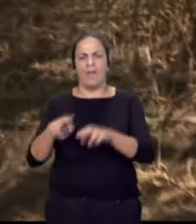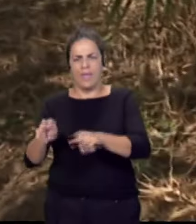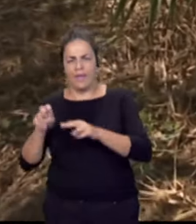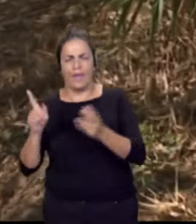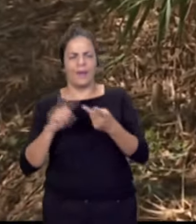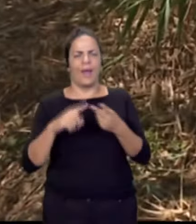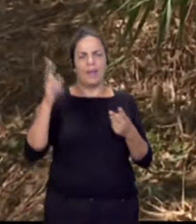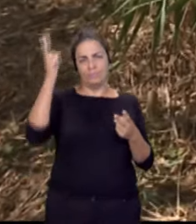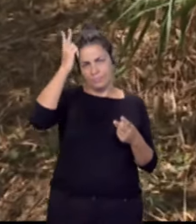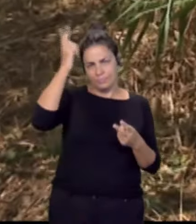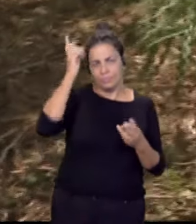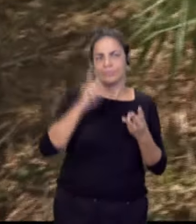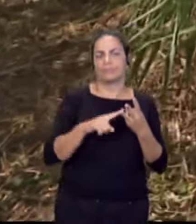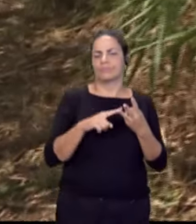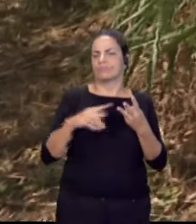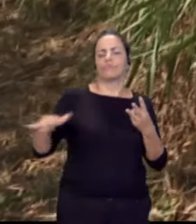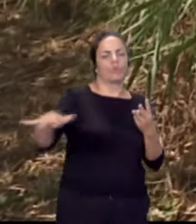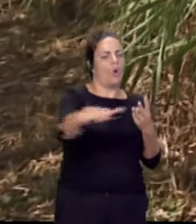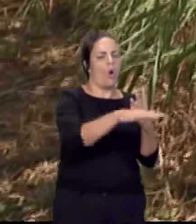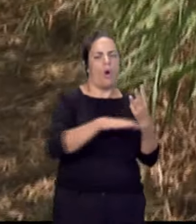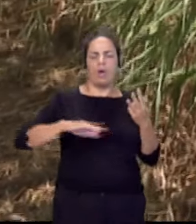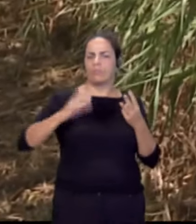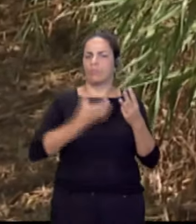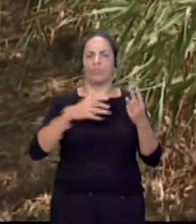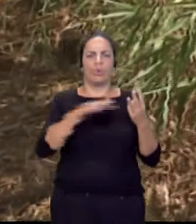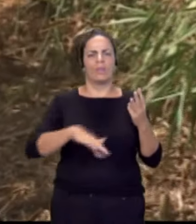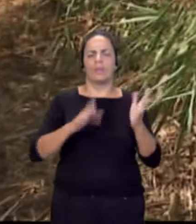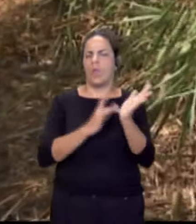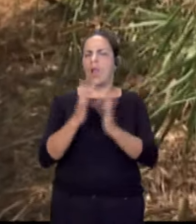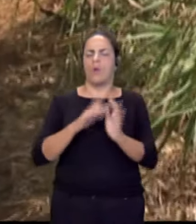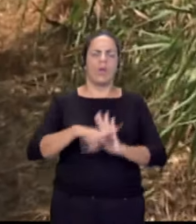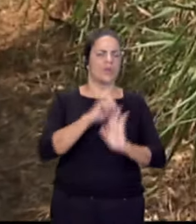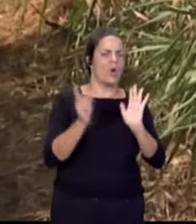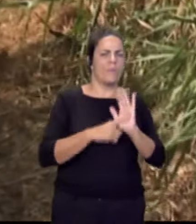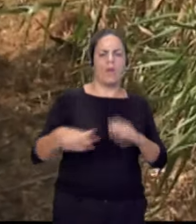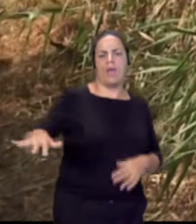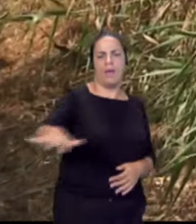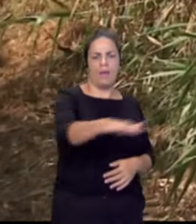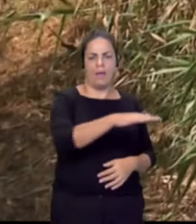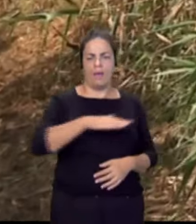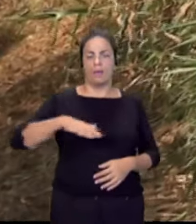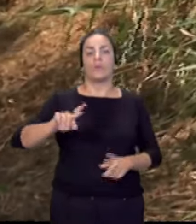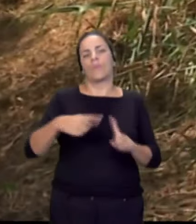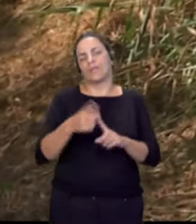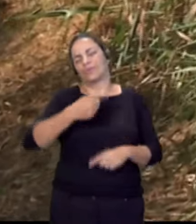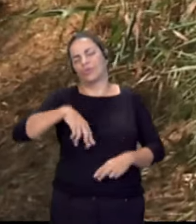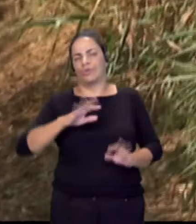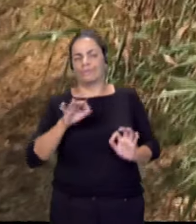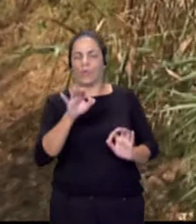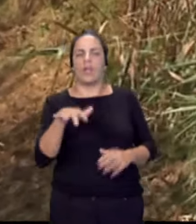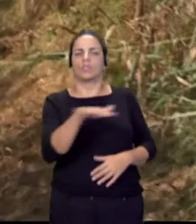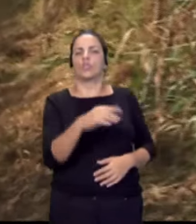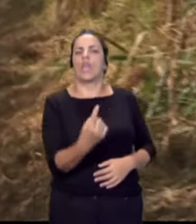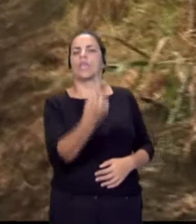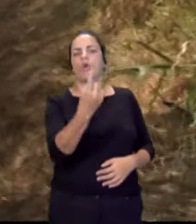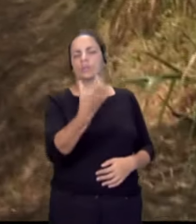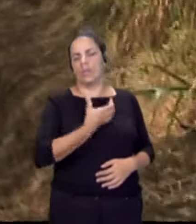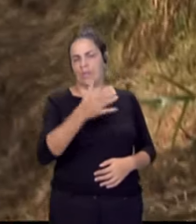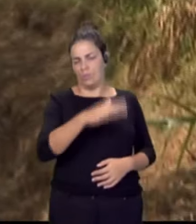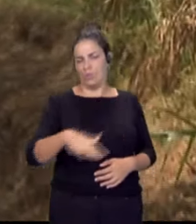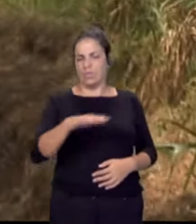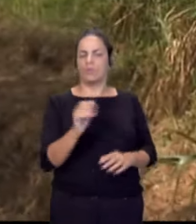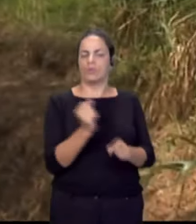Hidalgo, estaremos en todo el municipio y nos pasaremos a la zona, lo que nosotros llamamos la zona norte del municipio, para continuar con los trabajos. Uh-huh.